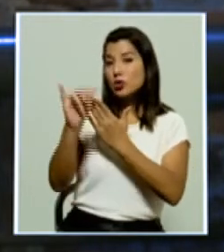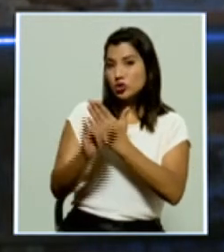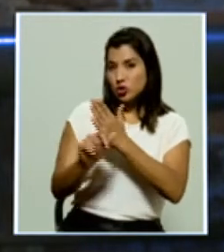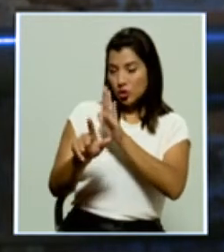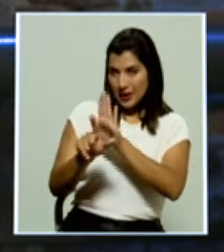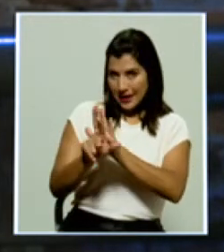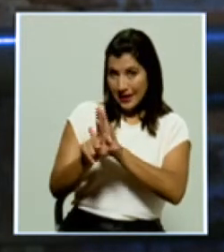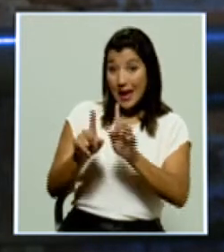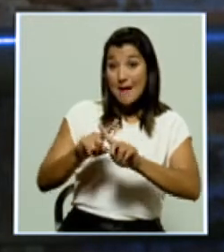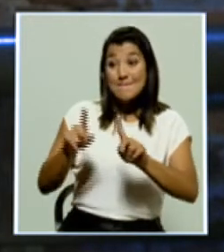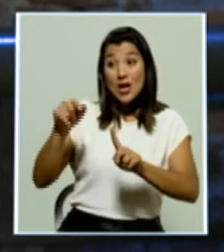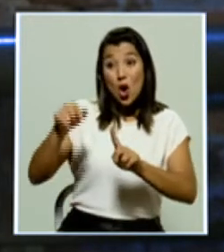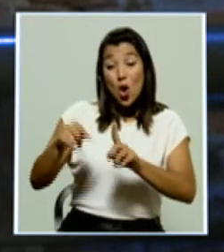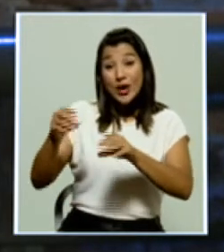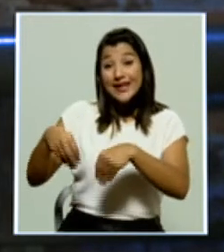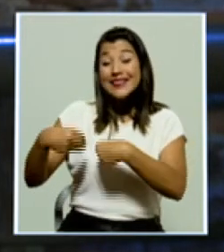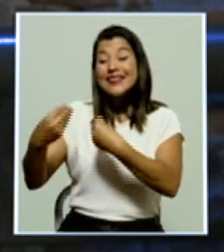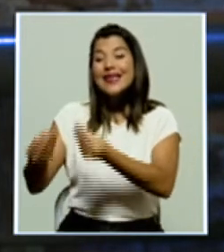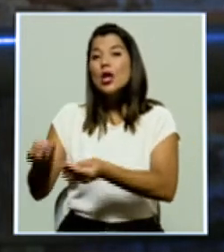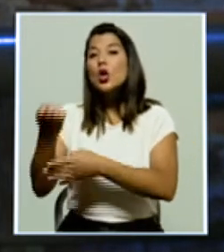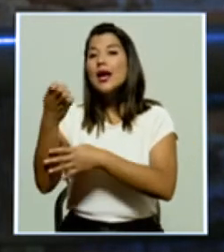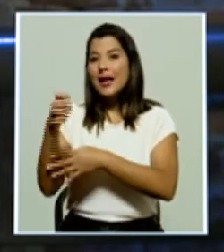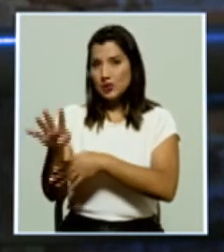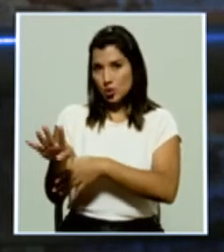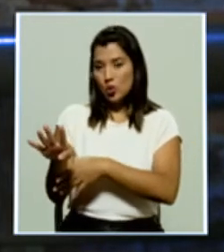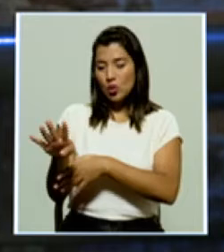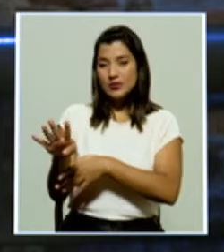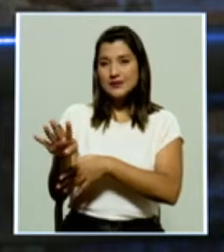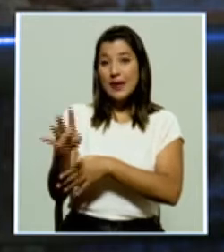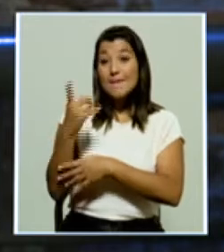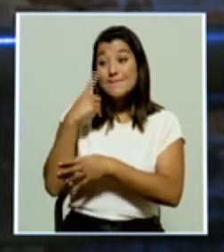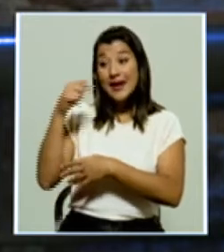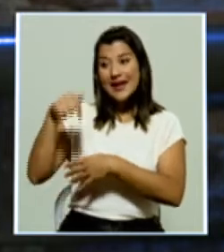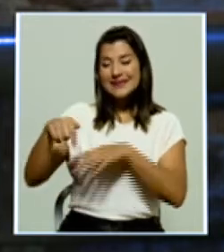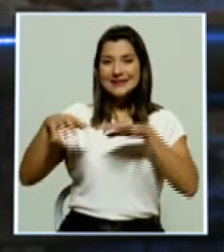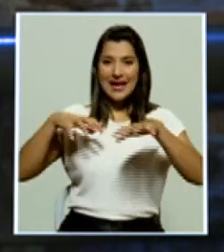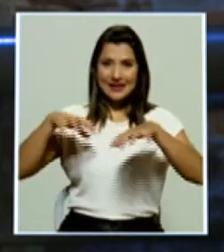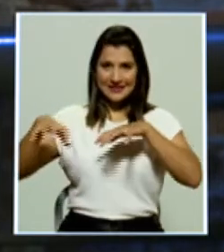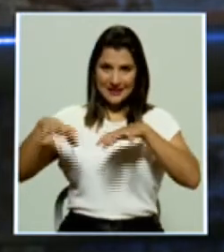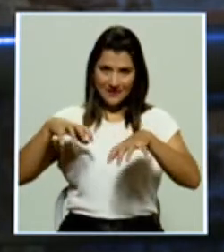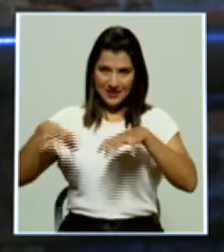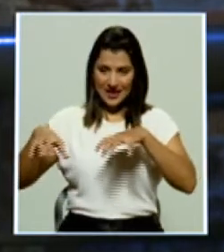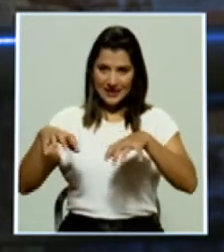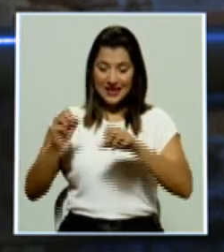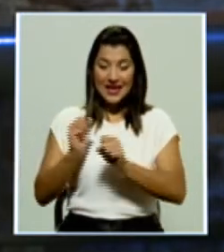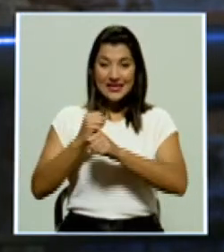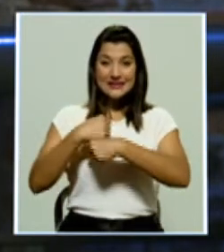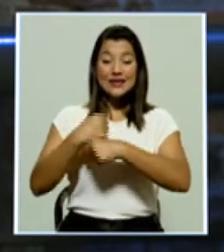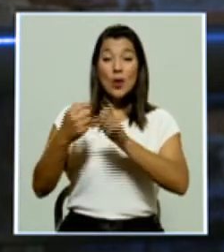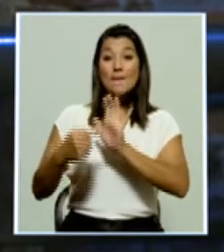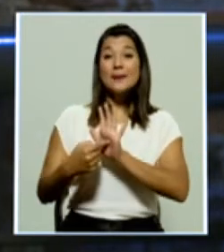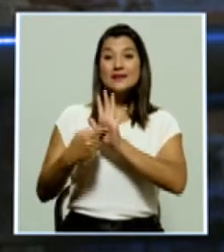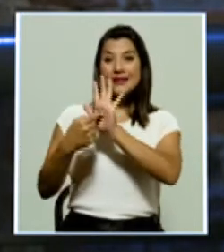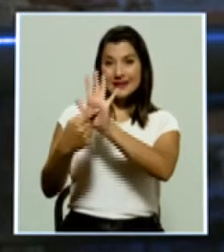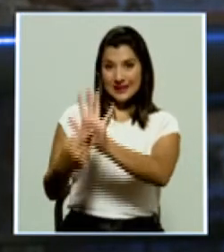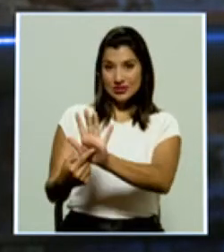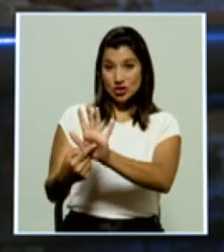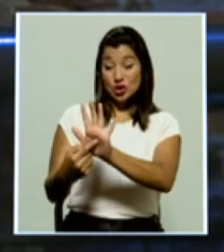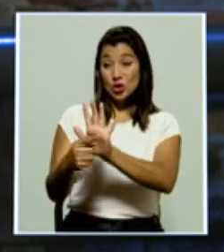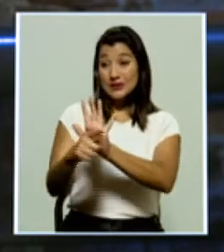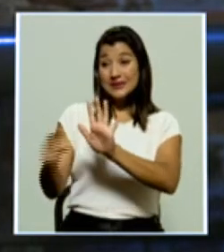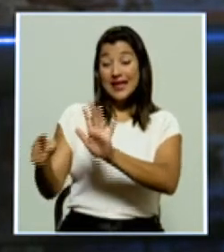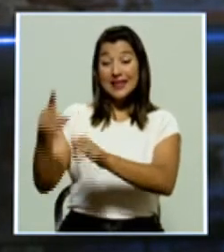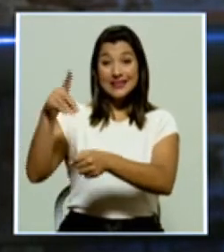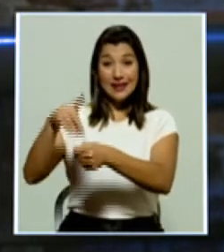se enfatizó de cara a esta actividad, a este evento en el que se hicieron las presentaciones a las y los